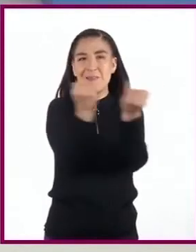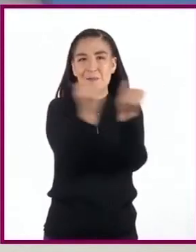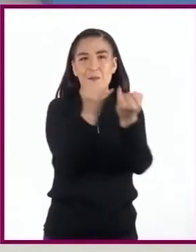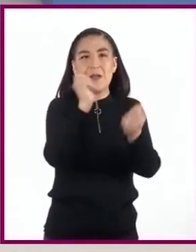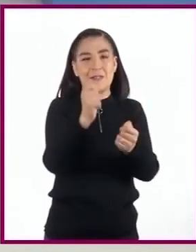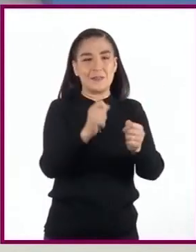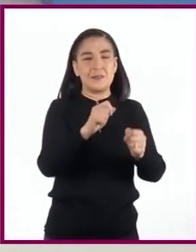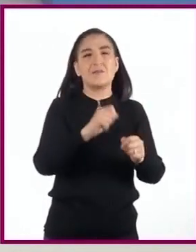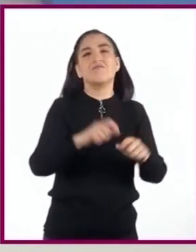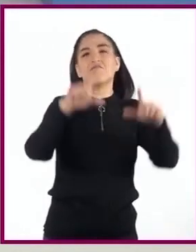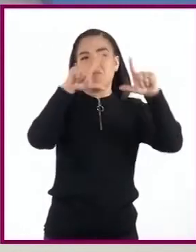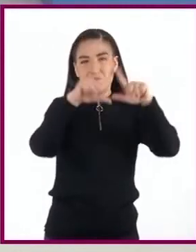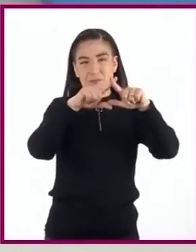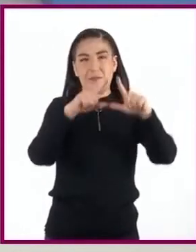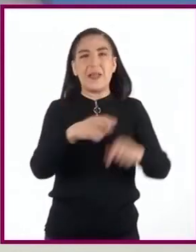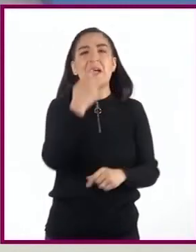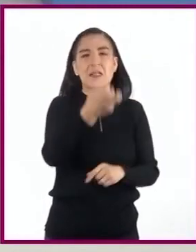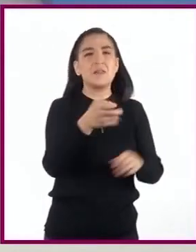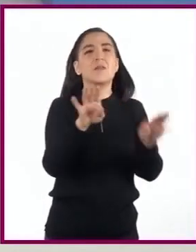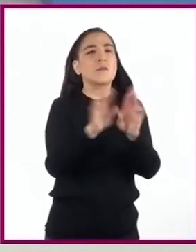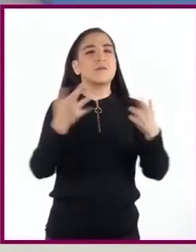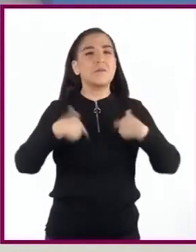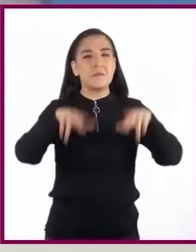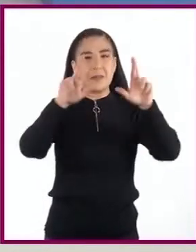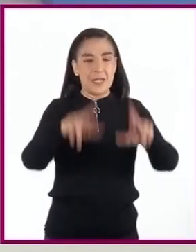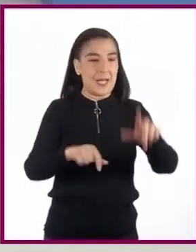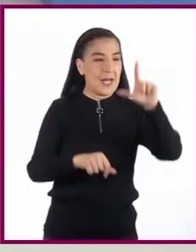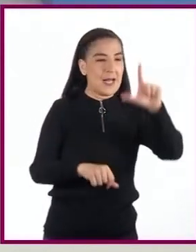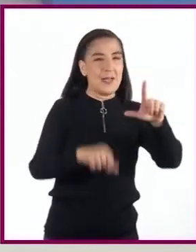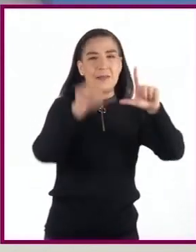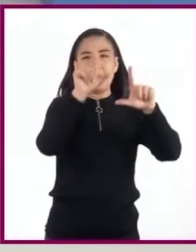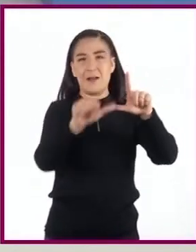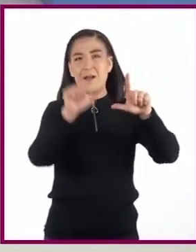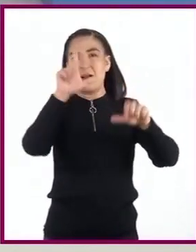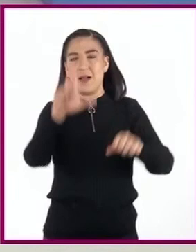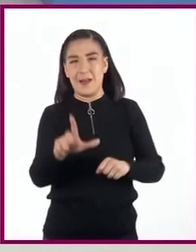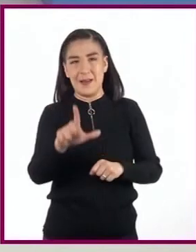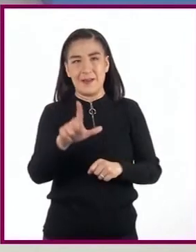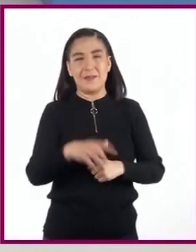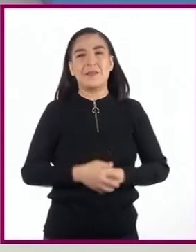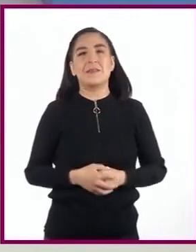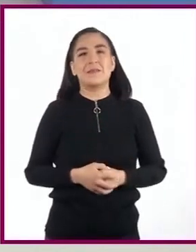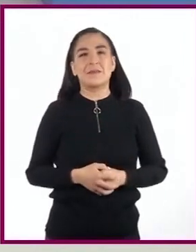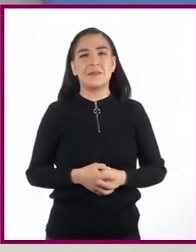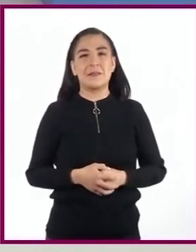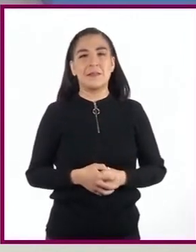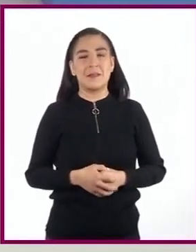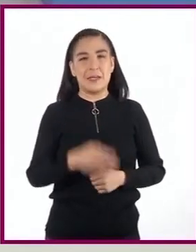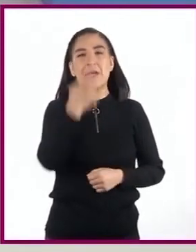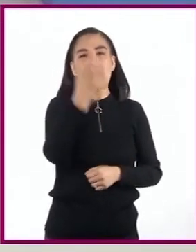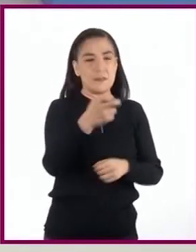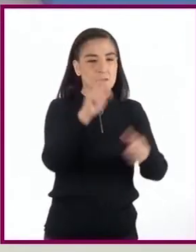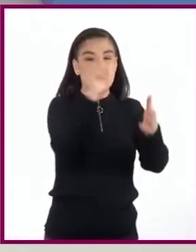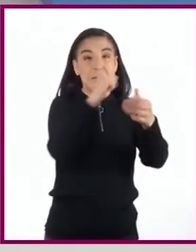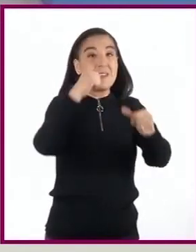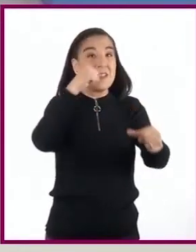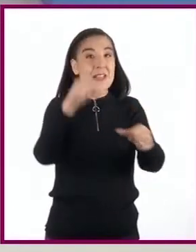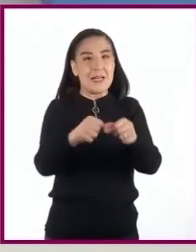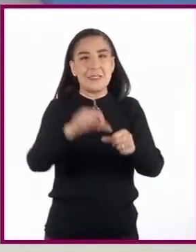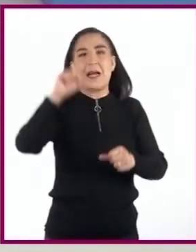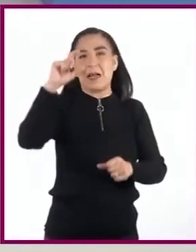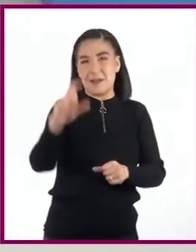Este criterio se representa como LAL, esto es, escribiendo las letras